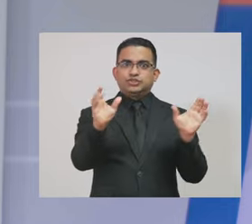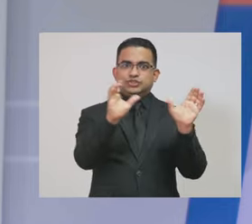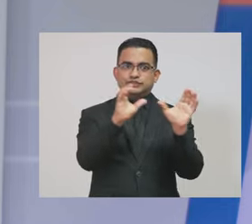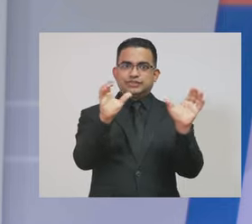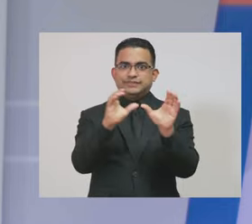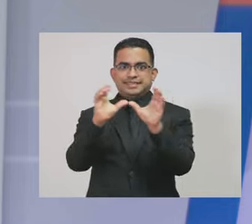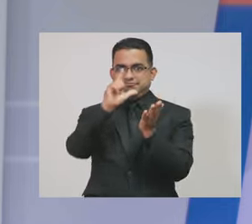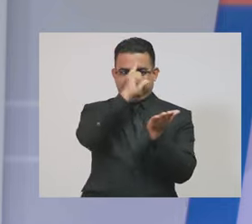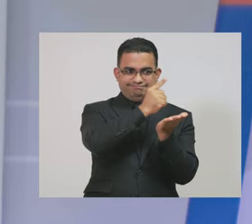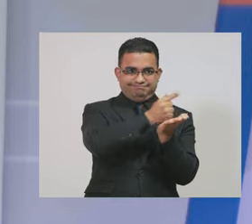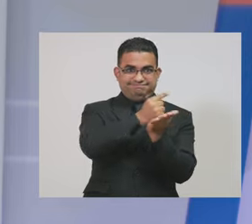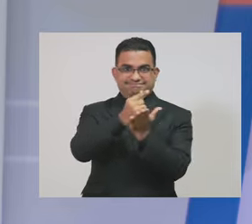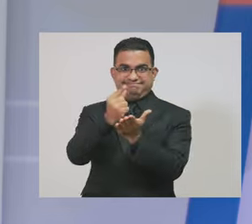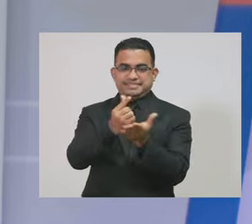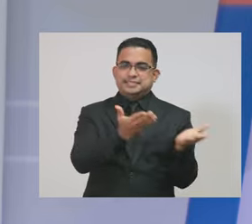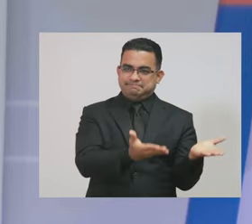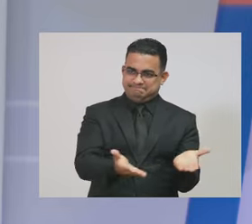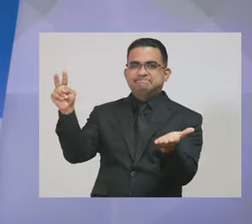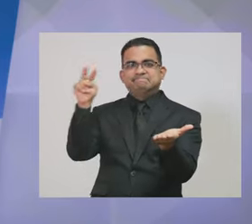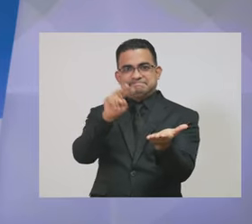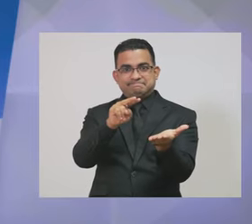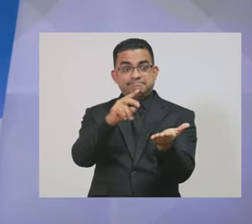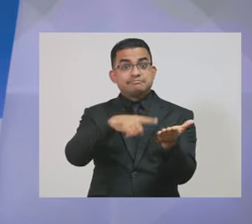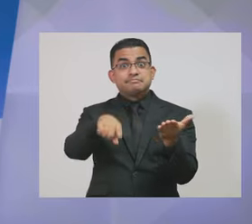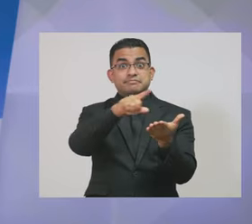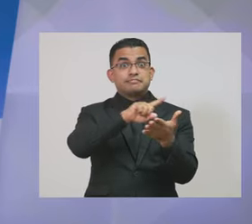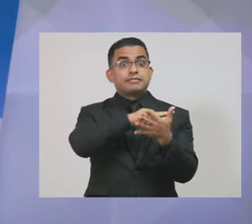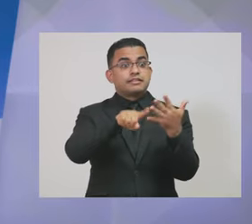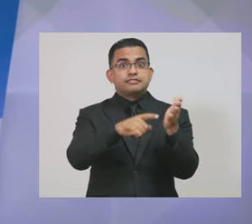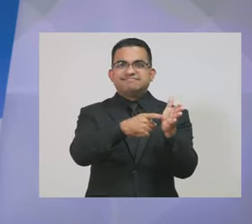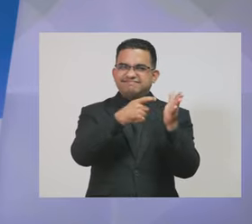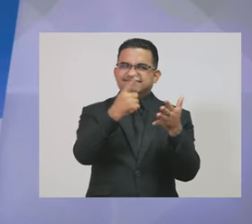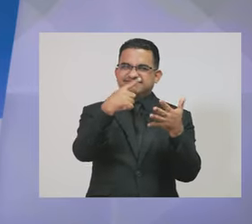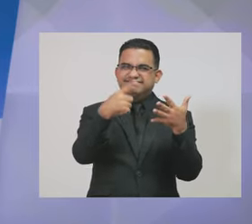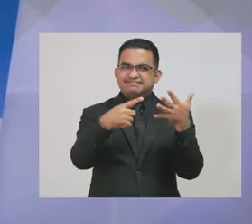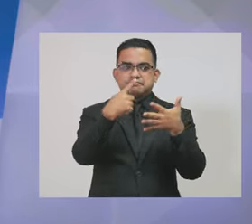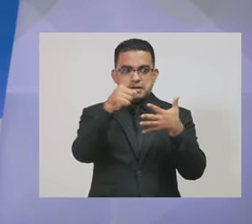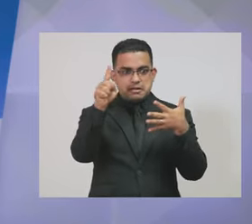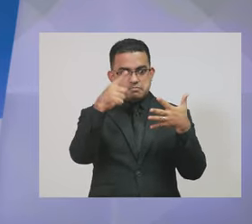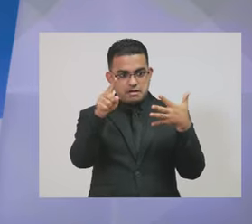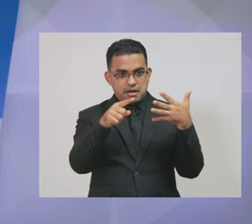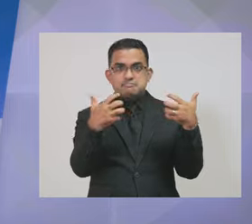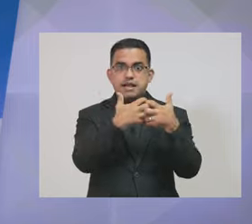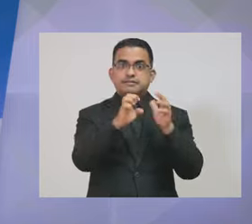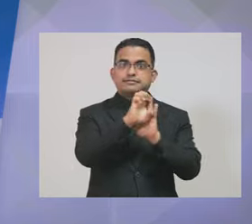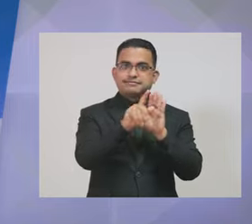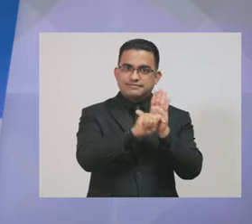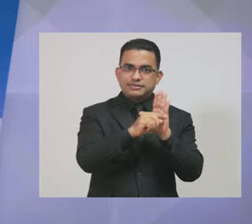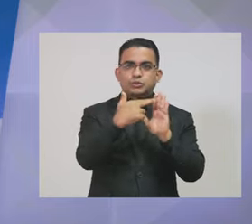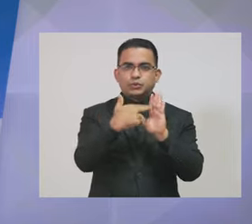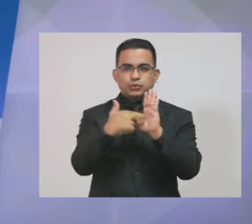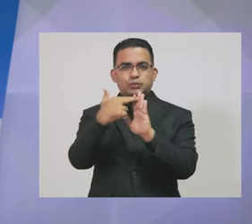recibirán los títulos a que son acreedores por haber cumplido con los requisitos establecidos en los estatutos